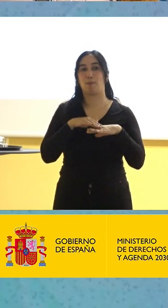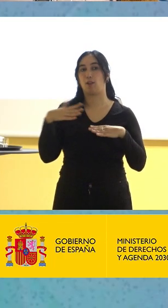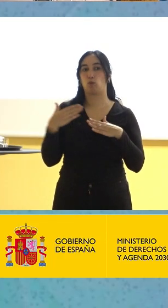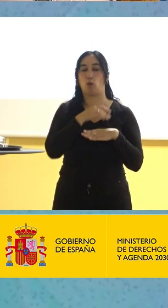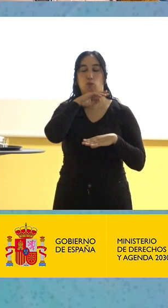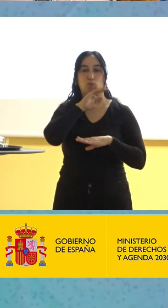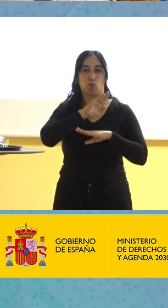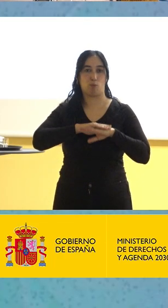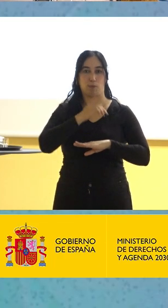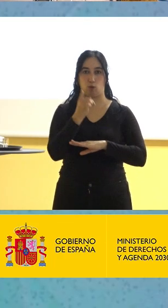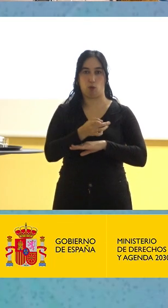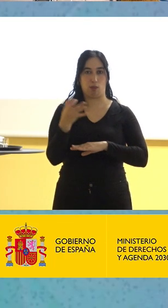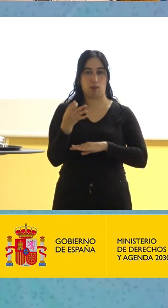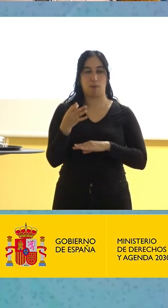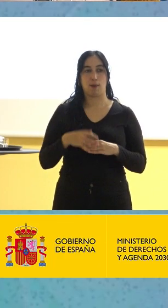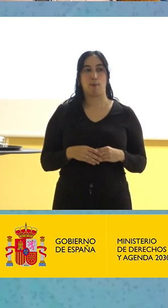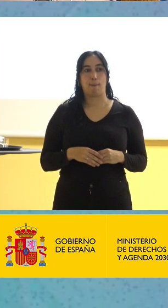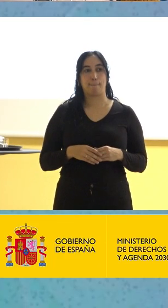obligatorio para todas las comunidades autónomas.